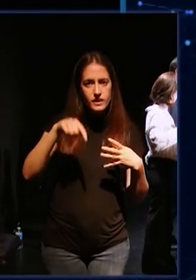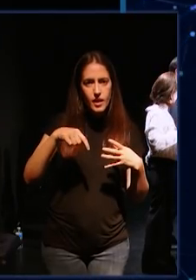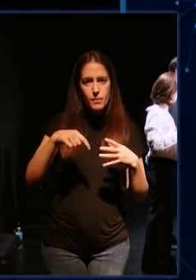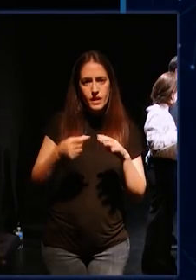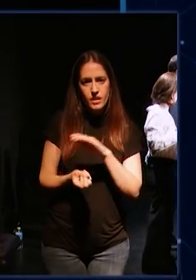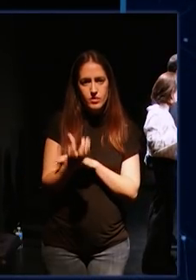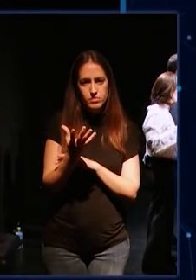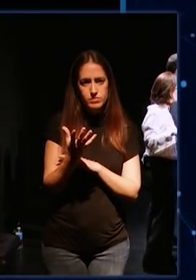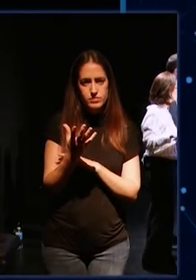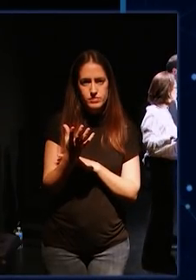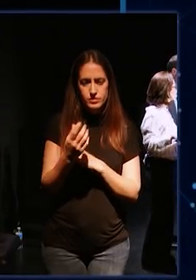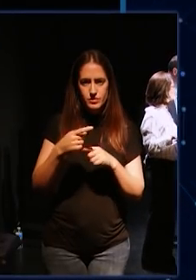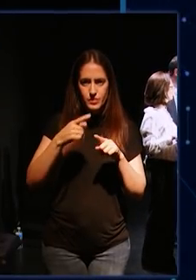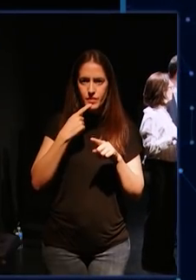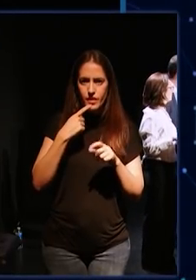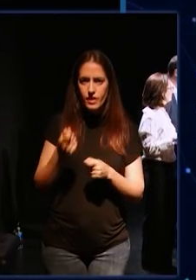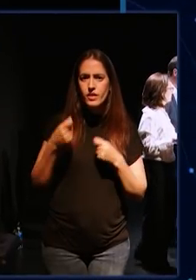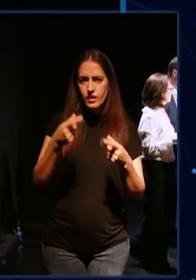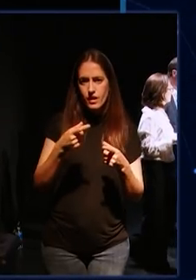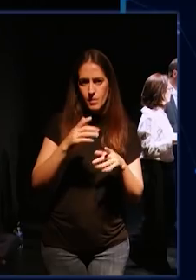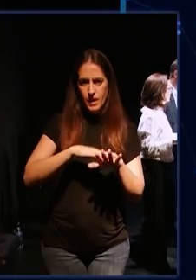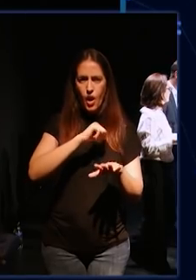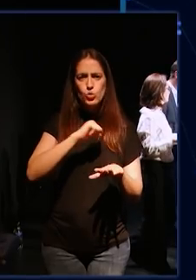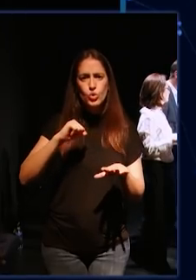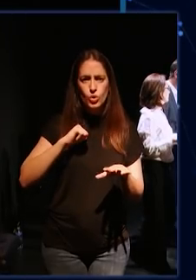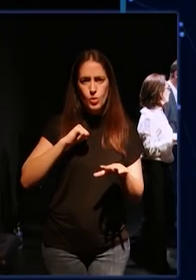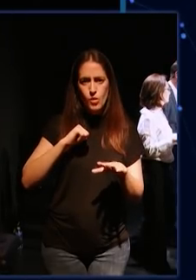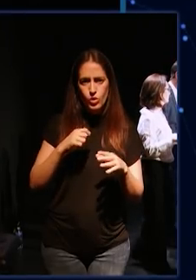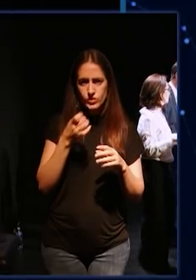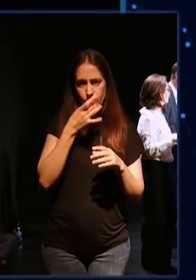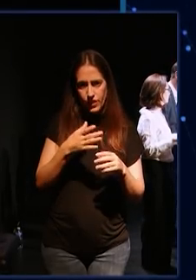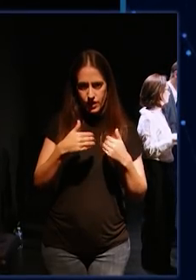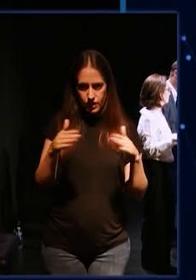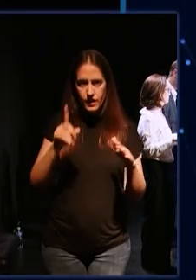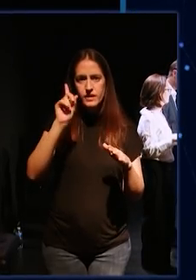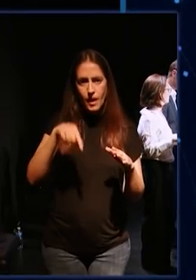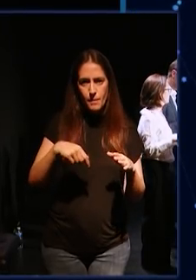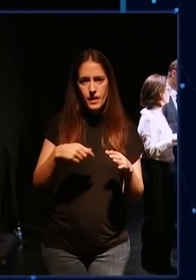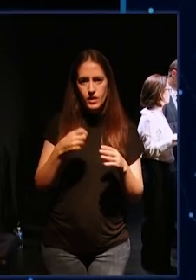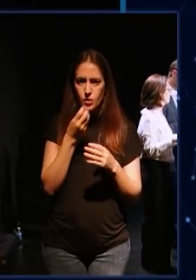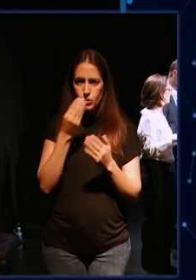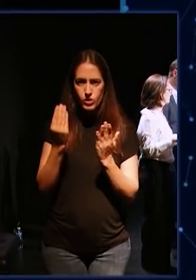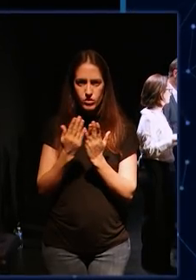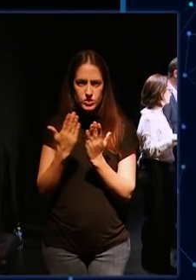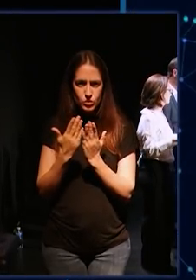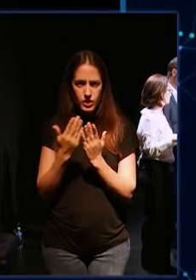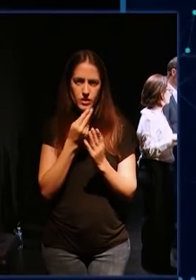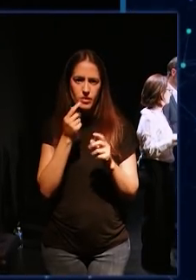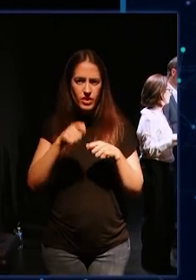emergentes. Facilidades a los emprendedores autónomos y, en concreto, a los buenos estudiantes emprendedores con préstamos a interés